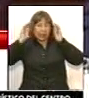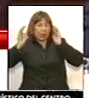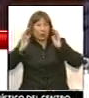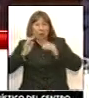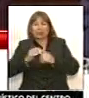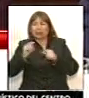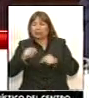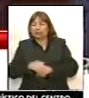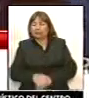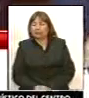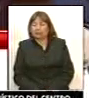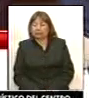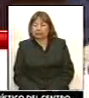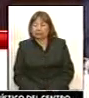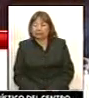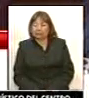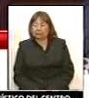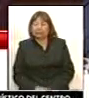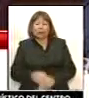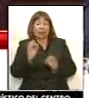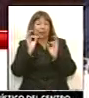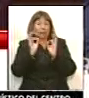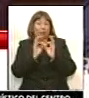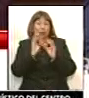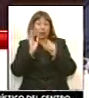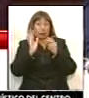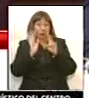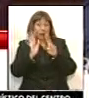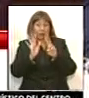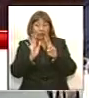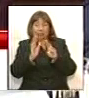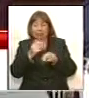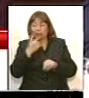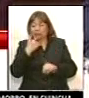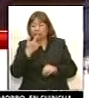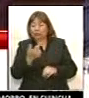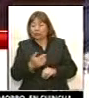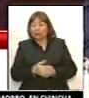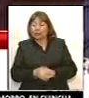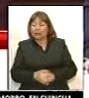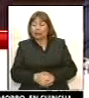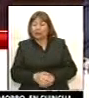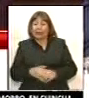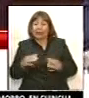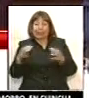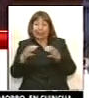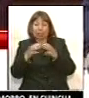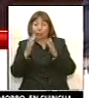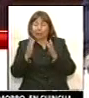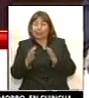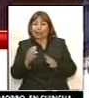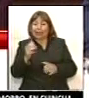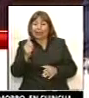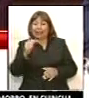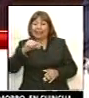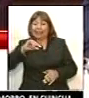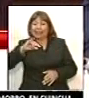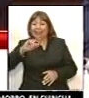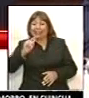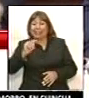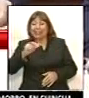acá. Es cierto que el punto 7, que bien menciona el congresista Alberto